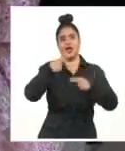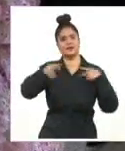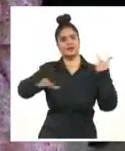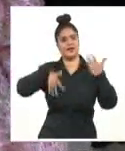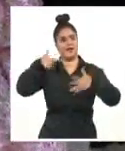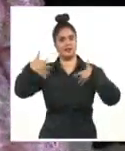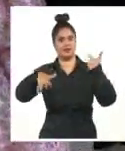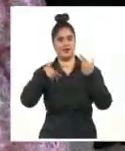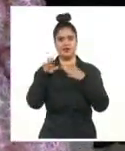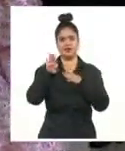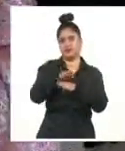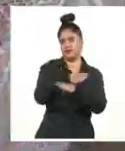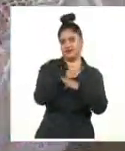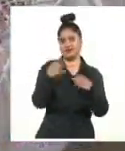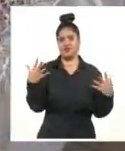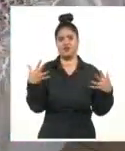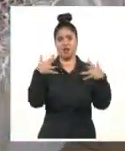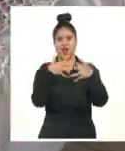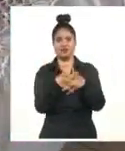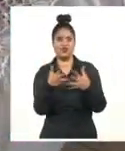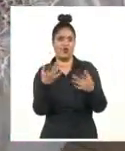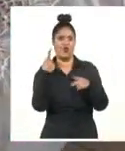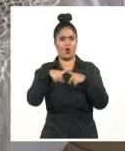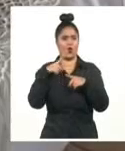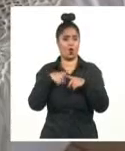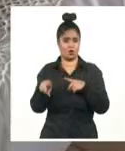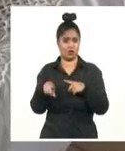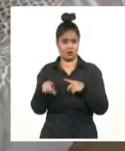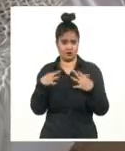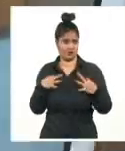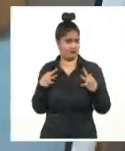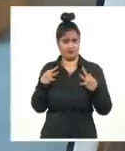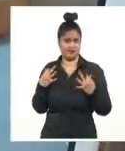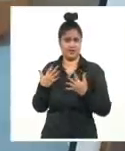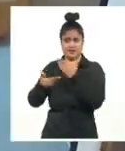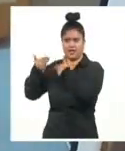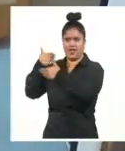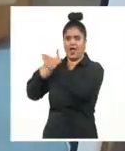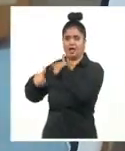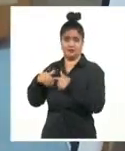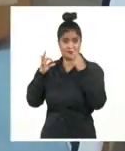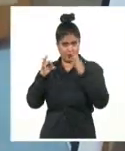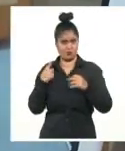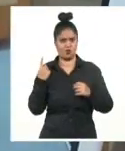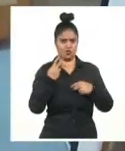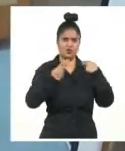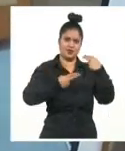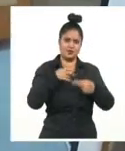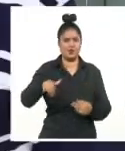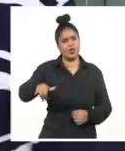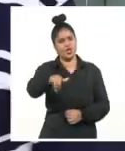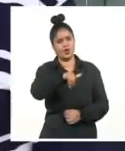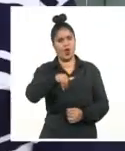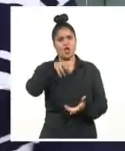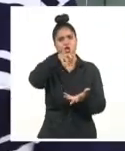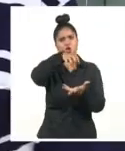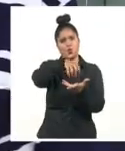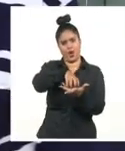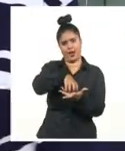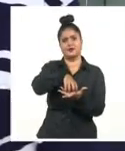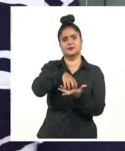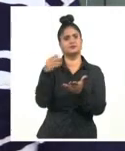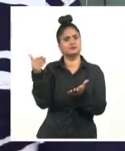tienen que ver directamente con los objetivos trazados de esta institución cultural recreativa. Sí,